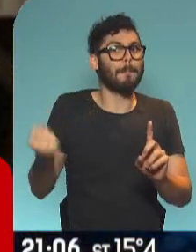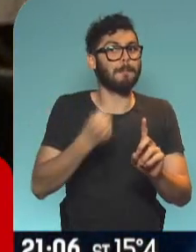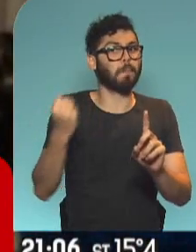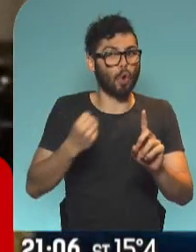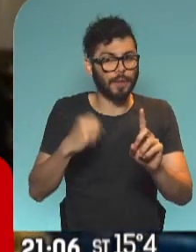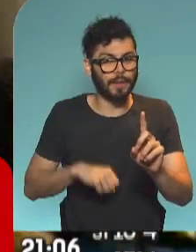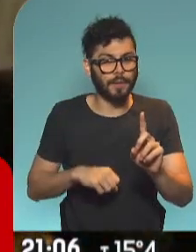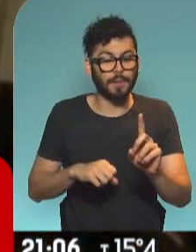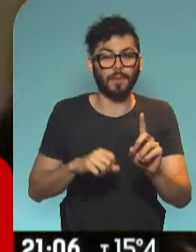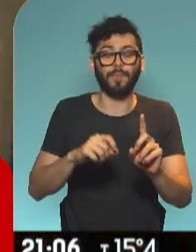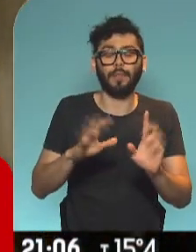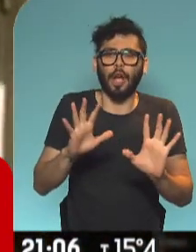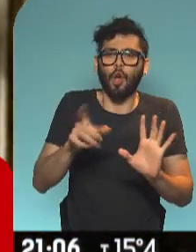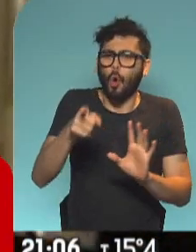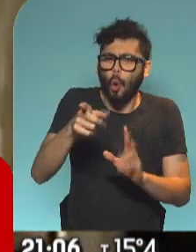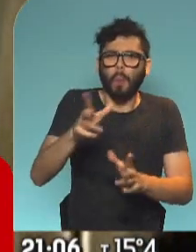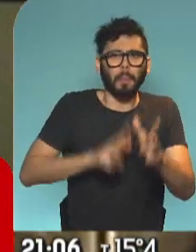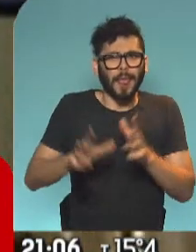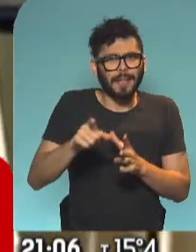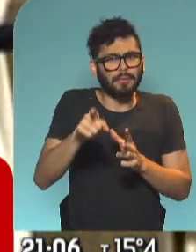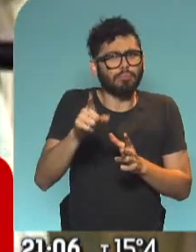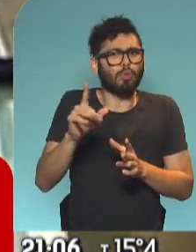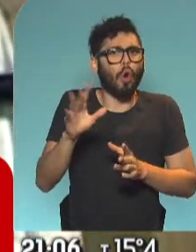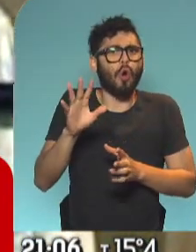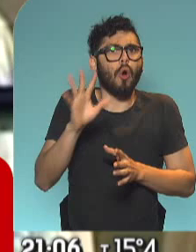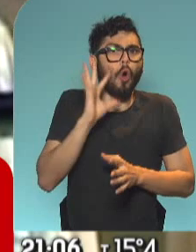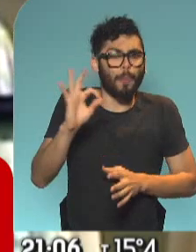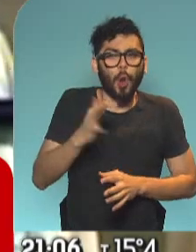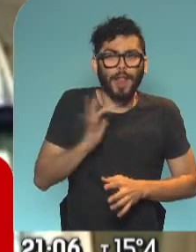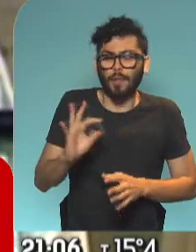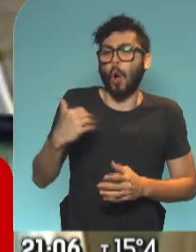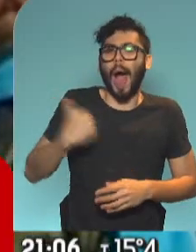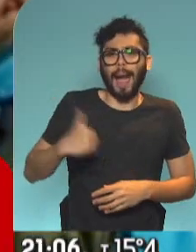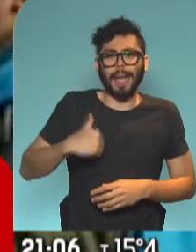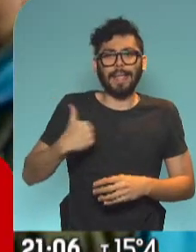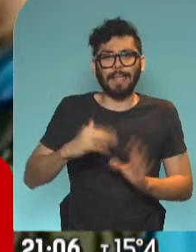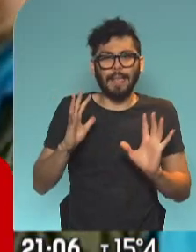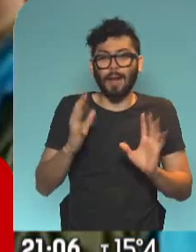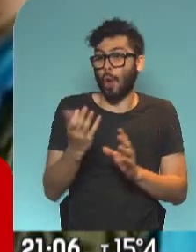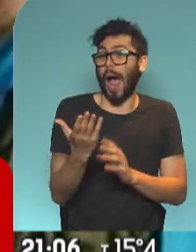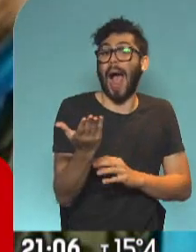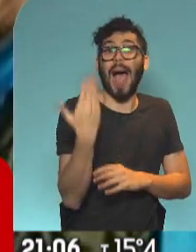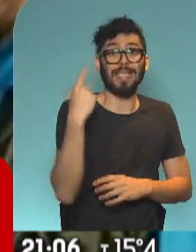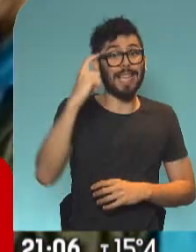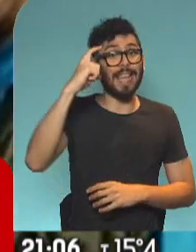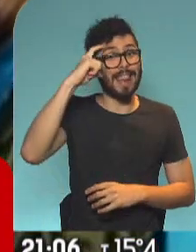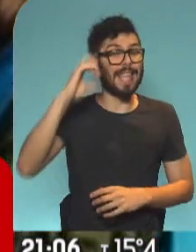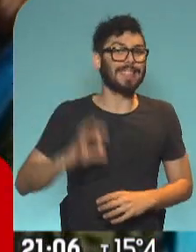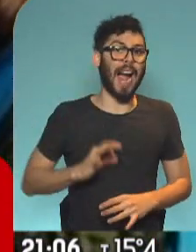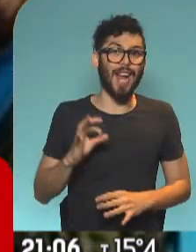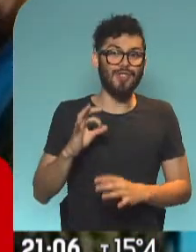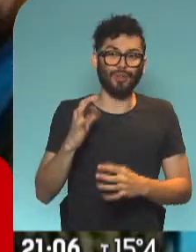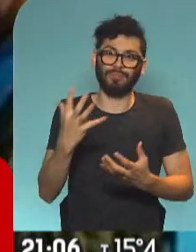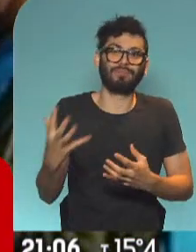este documental. Entiendo perfectamente tu postura respecto a lo que es para la Argentina, porque hace 10 años se conquistó